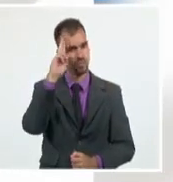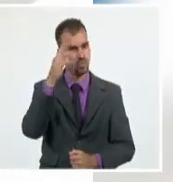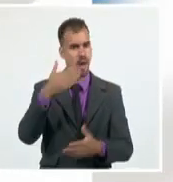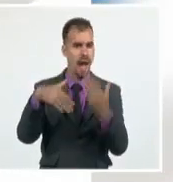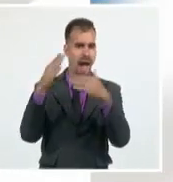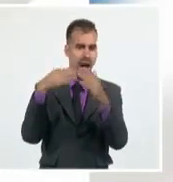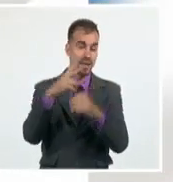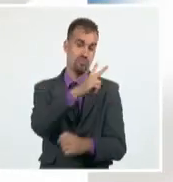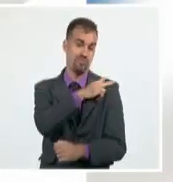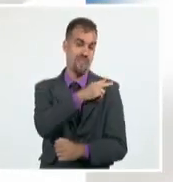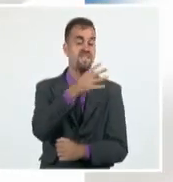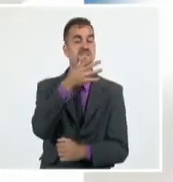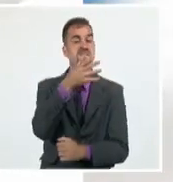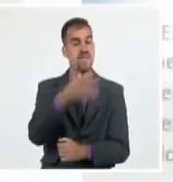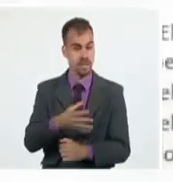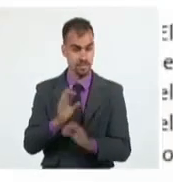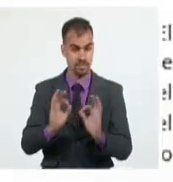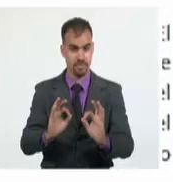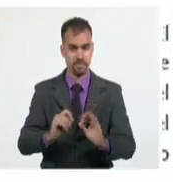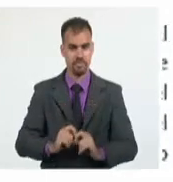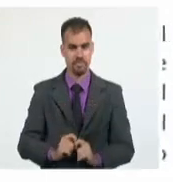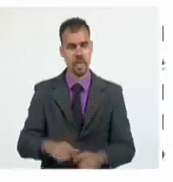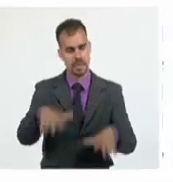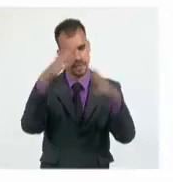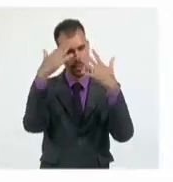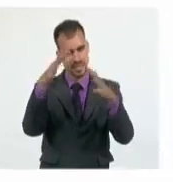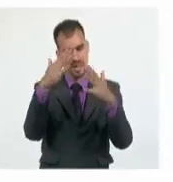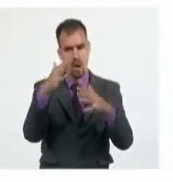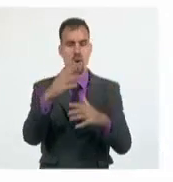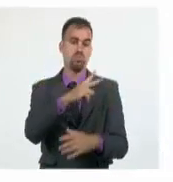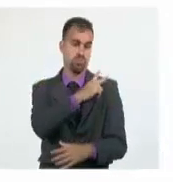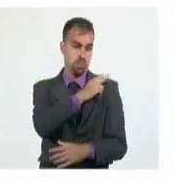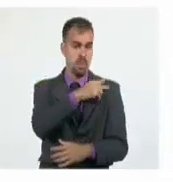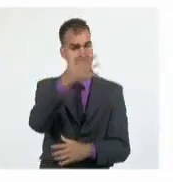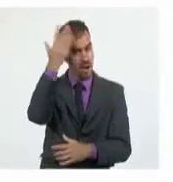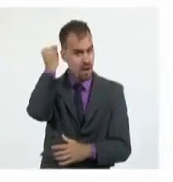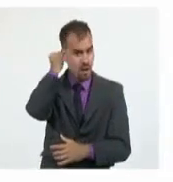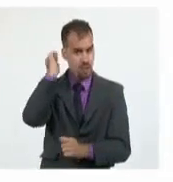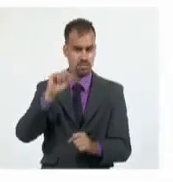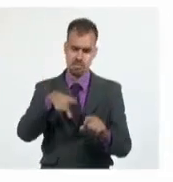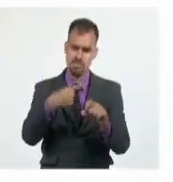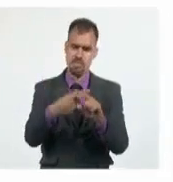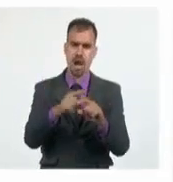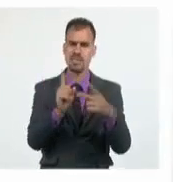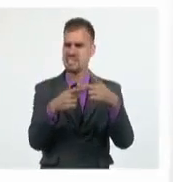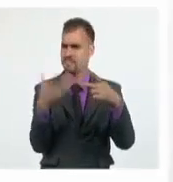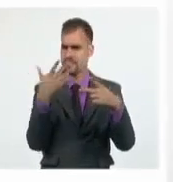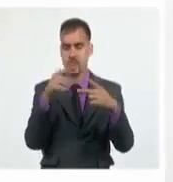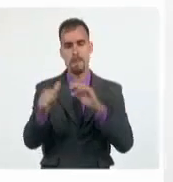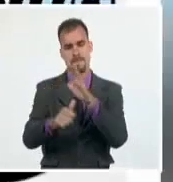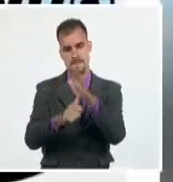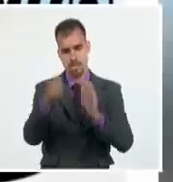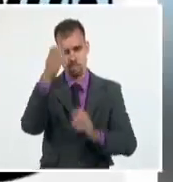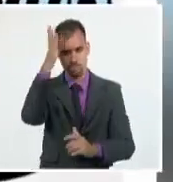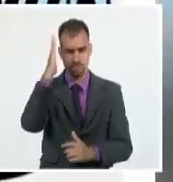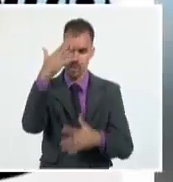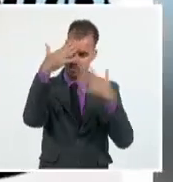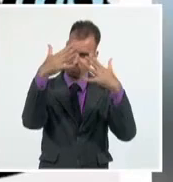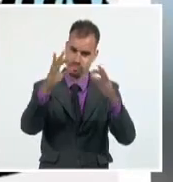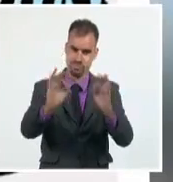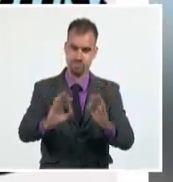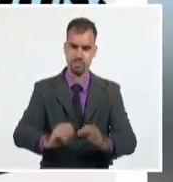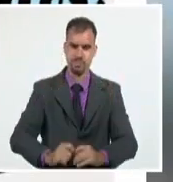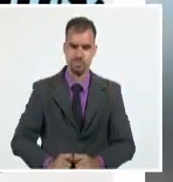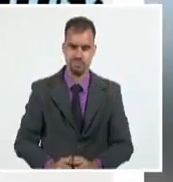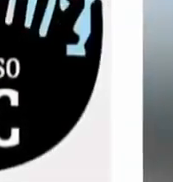Fidel Castro Ruz, saluda al general de ejército Raúl Castro y al presidente de Cuba, Miguel Díaz-Canel Bermúdez.